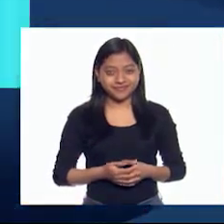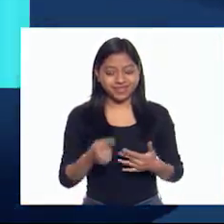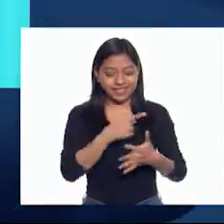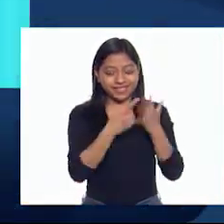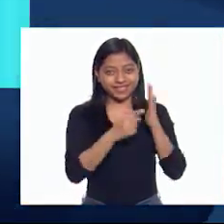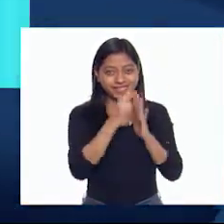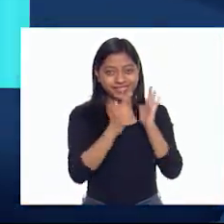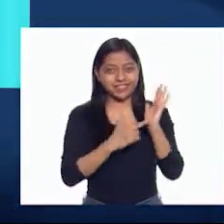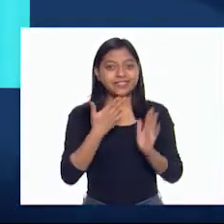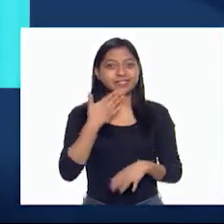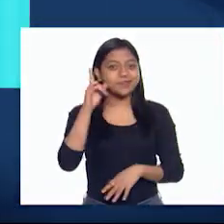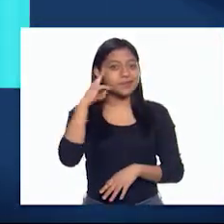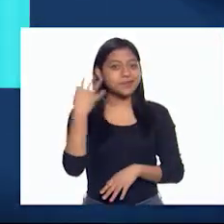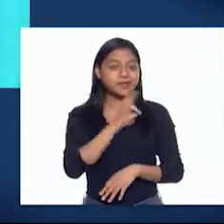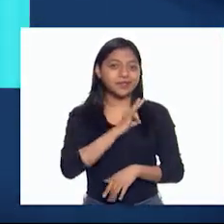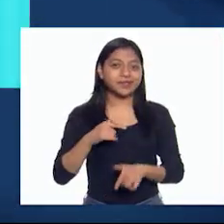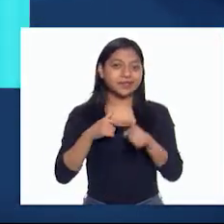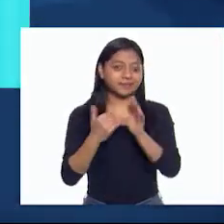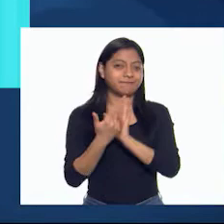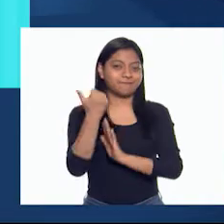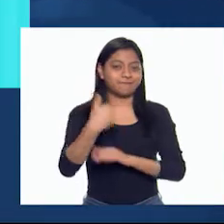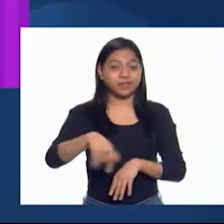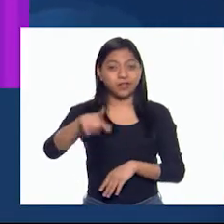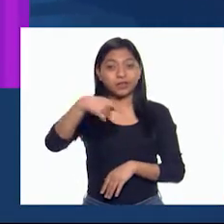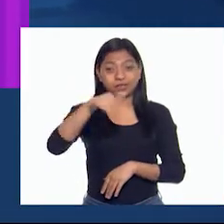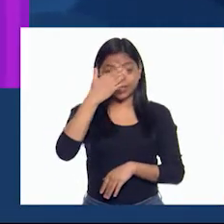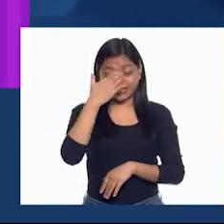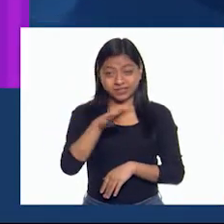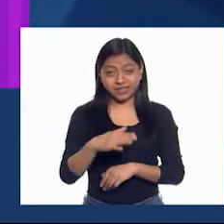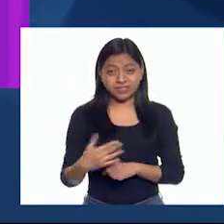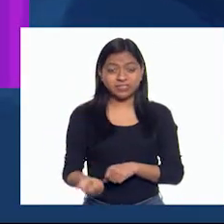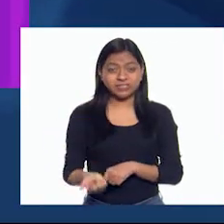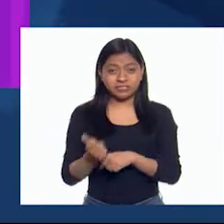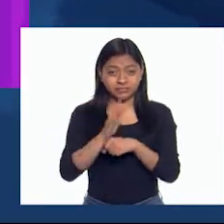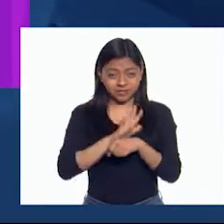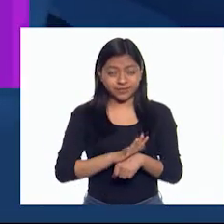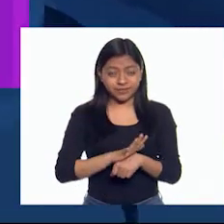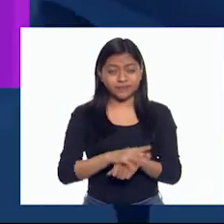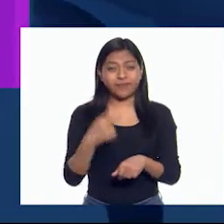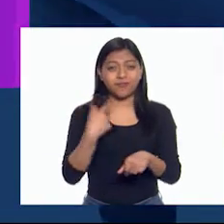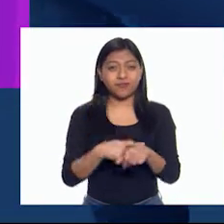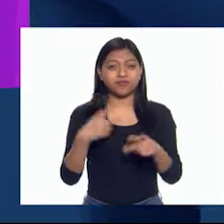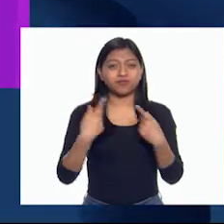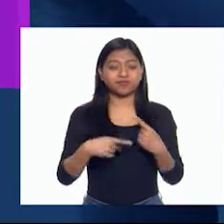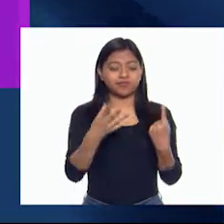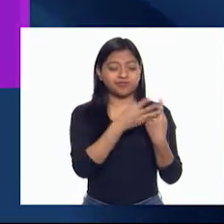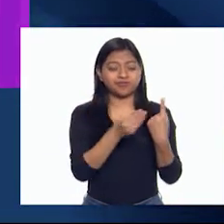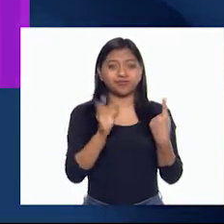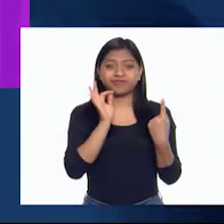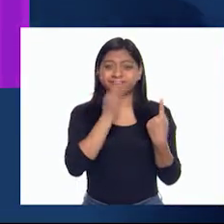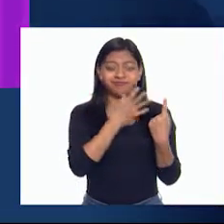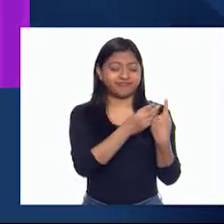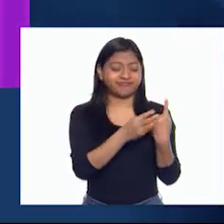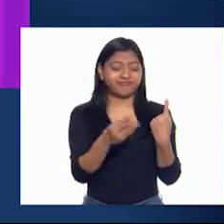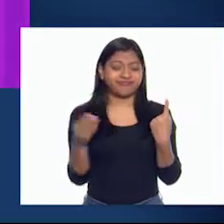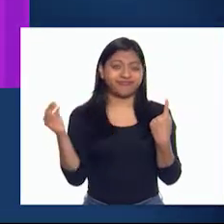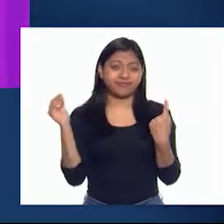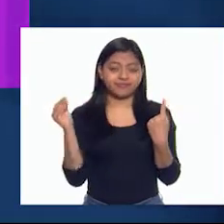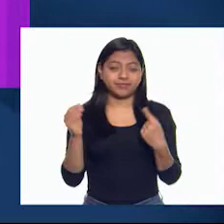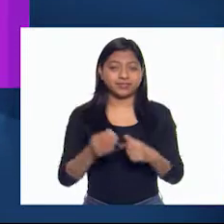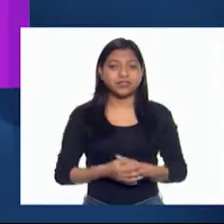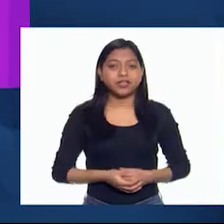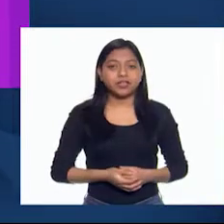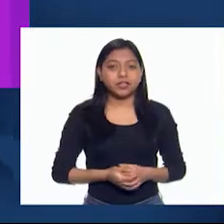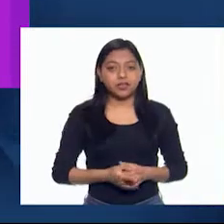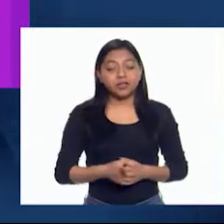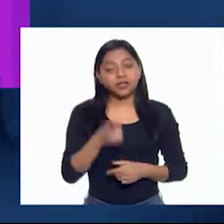Buenas prácticas para seguir adelante. Como todos sabemos, la COVID-19 es una enfermedad que se contagia muy fácilmente entre las